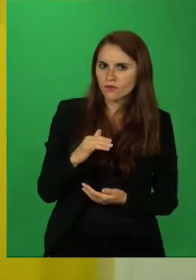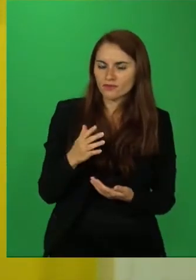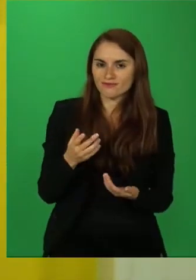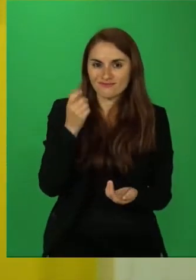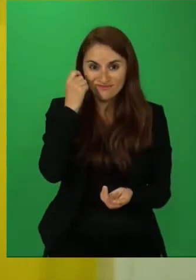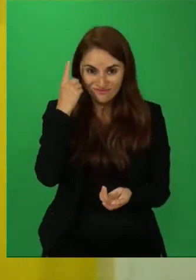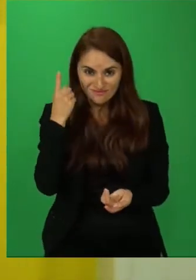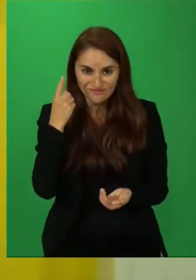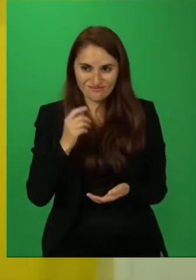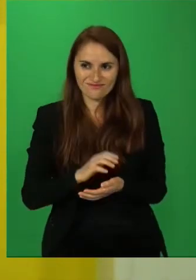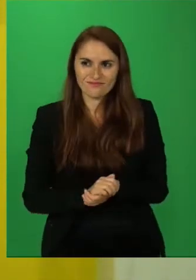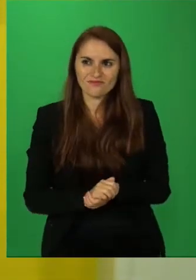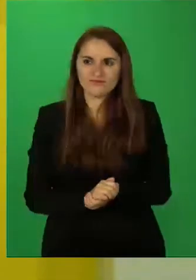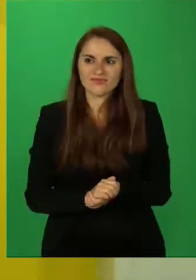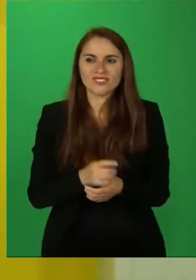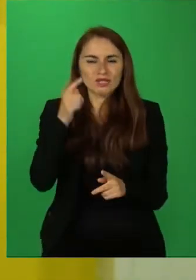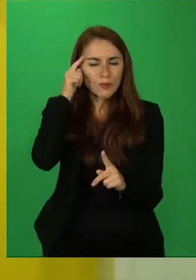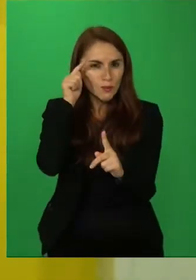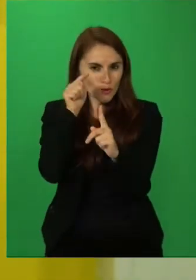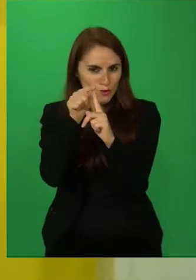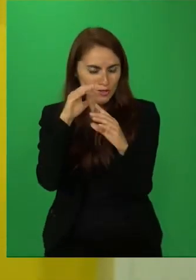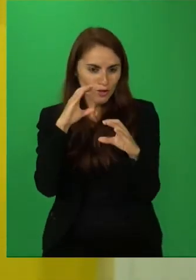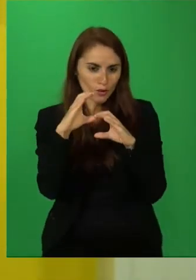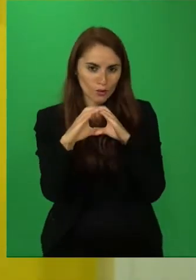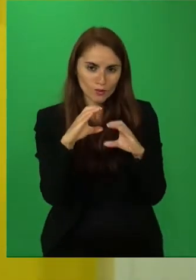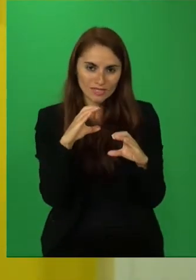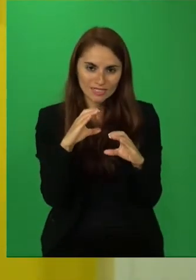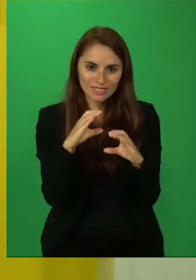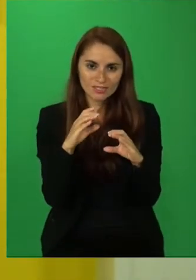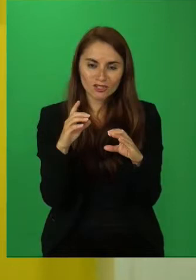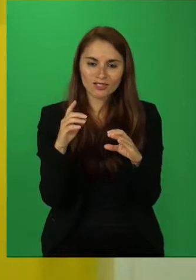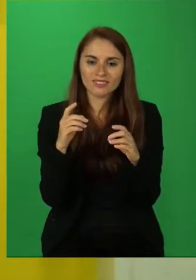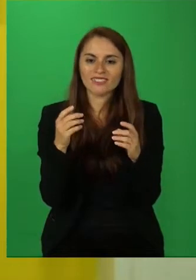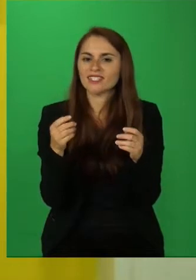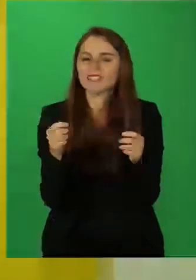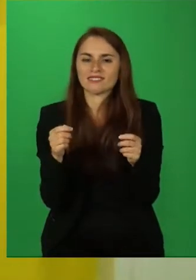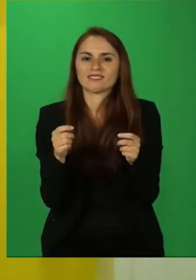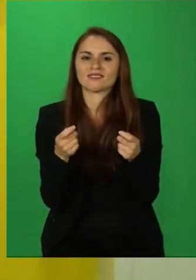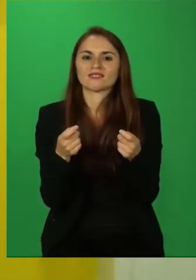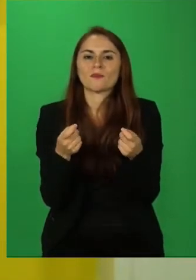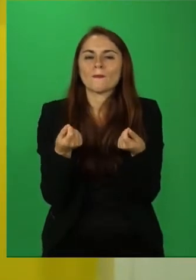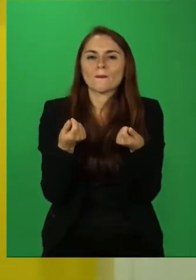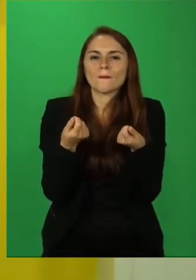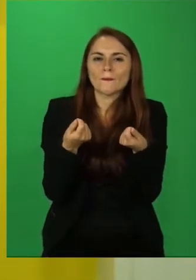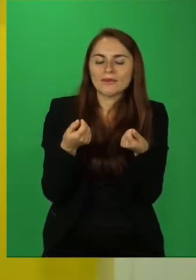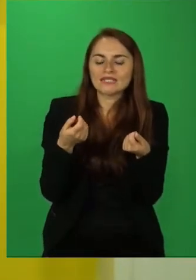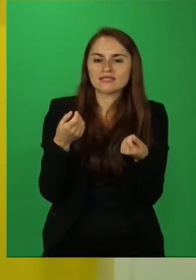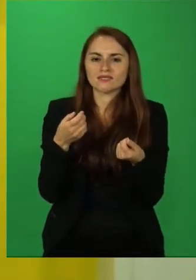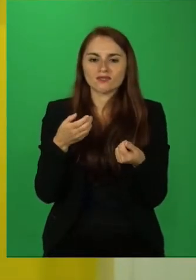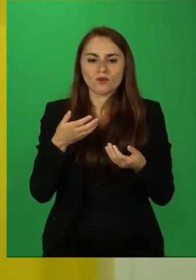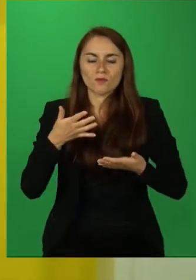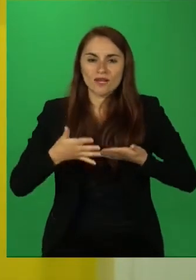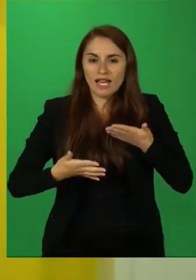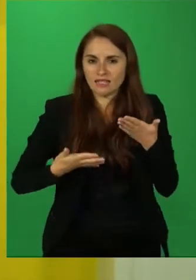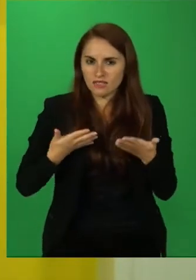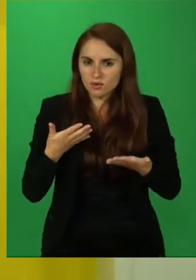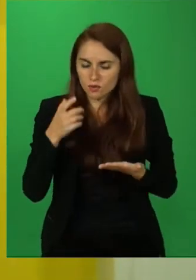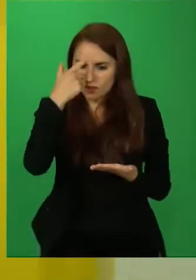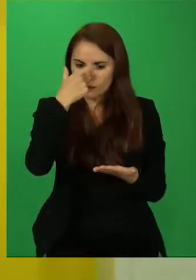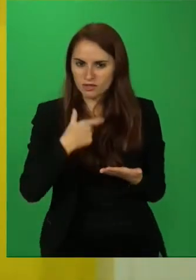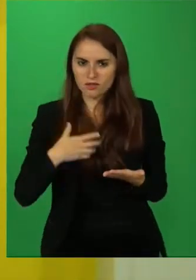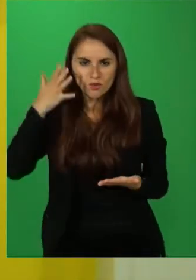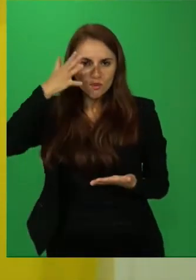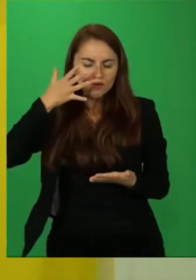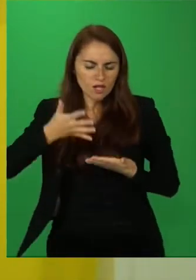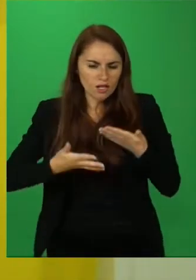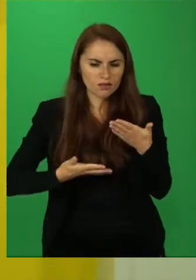la intención comunicativa coincide la actitud con el tono del emisor, con la actitud que tiene durante todo